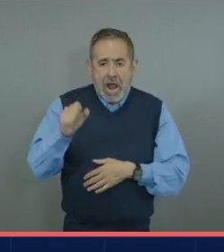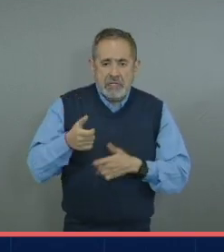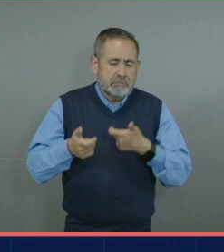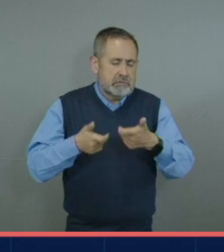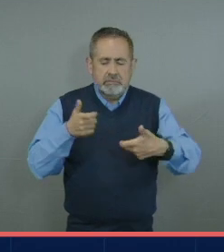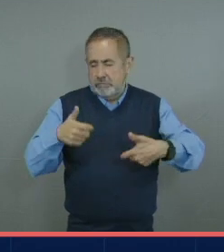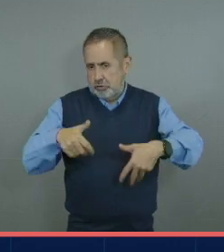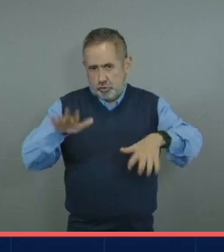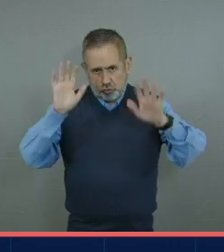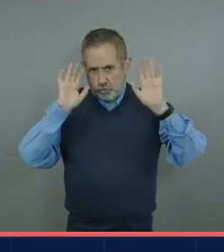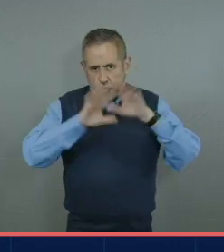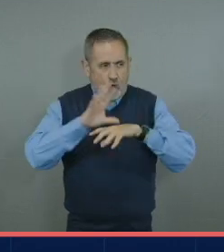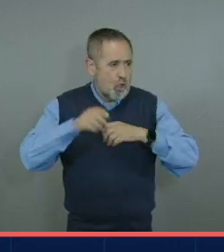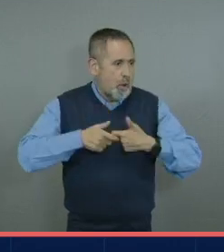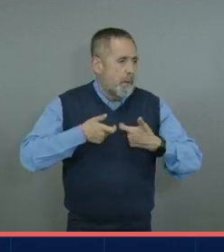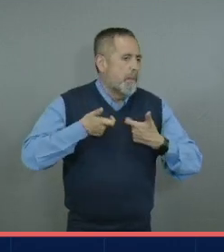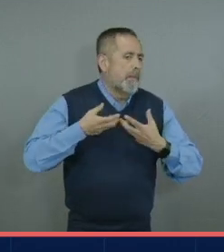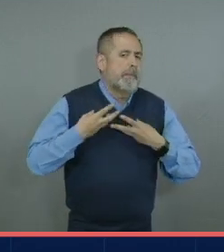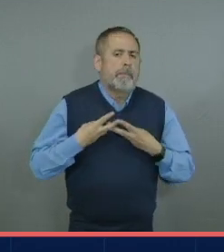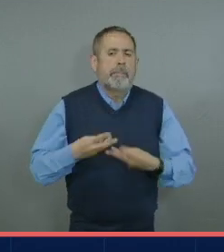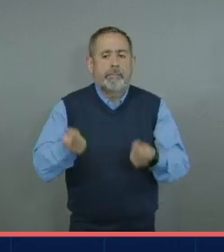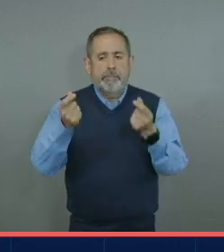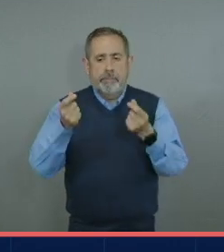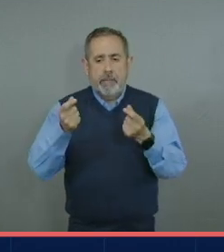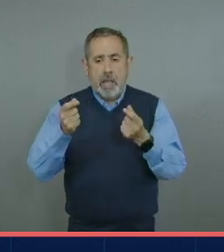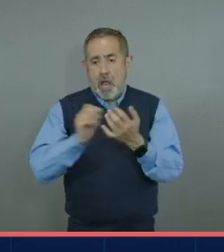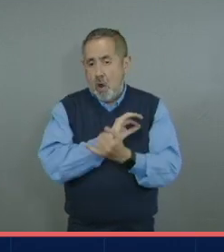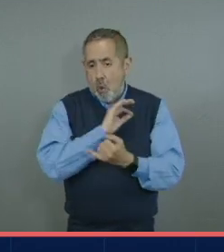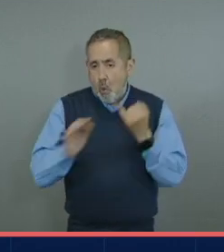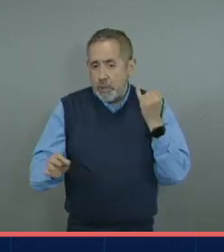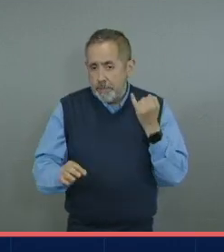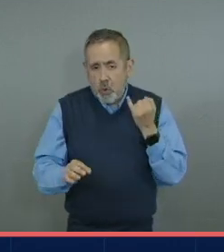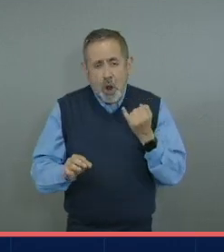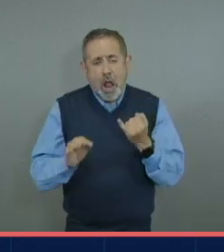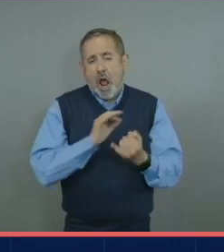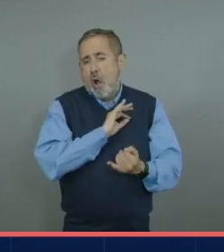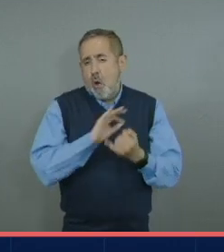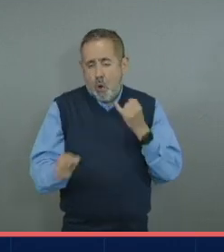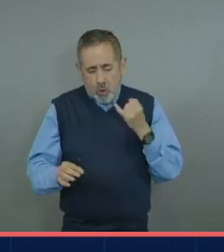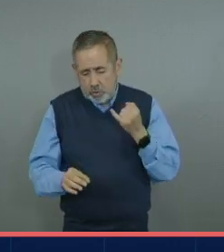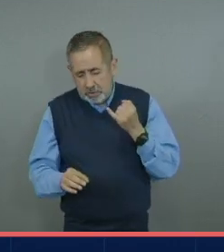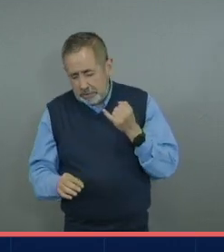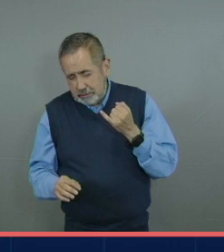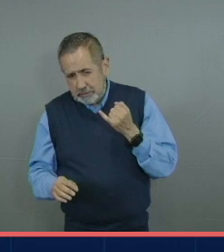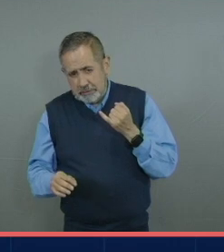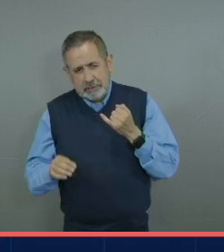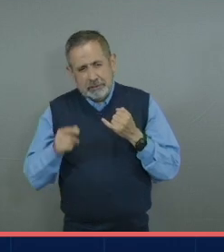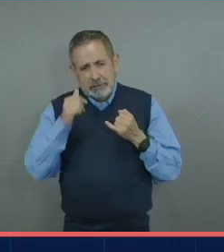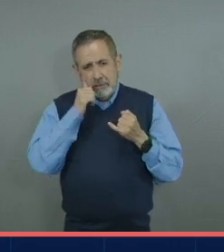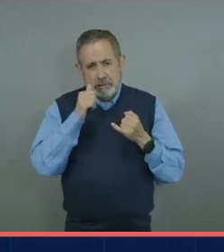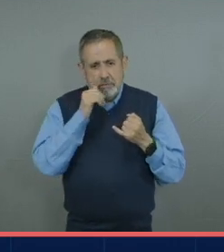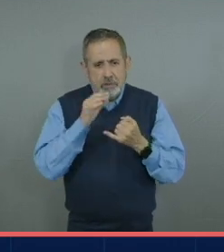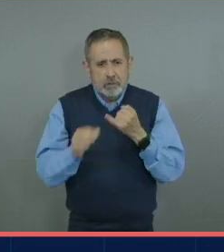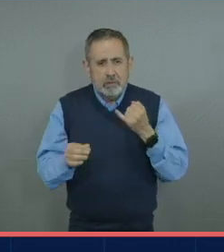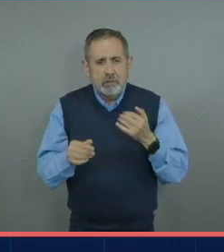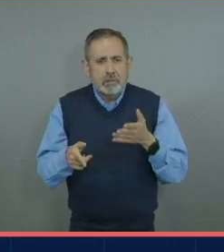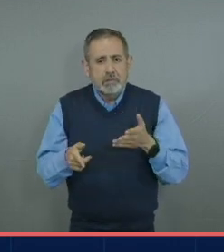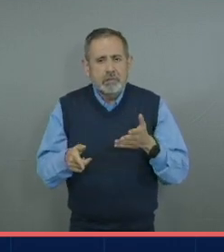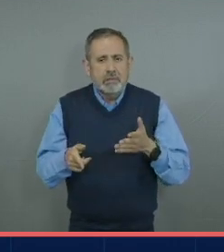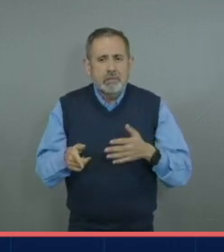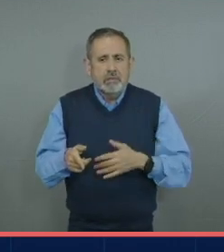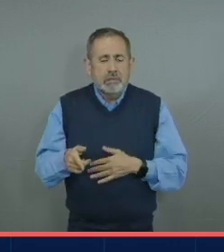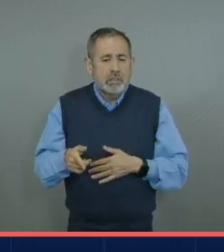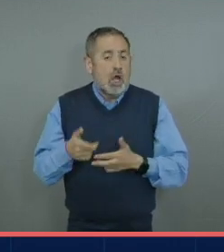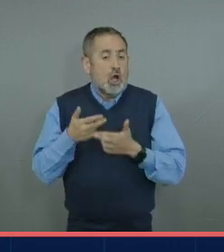bueno, todo. Y al final, al final, al final de la pirámide, como está aquí, si